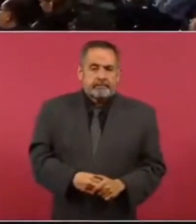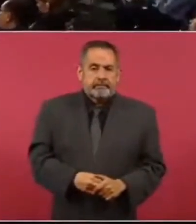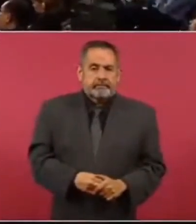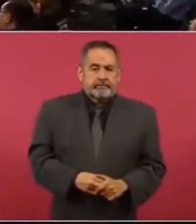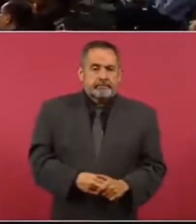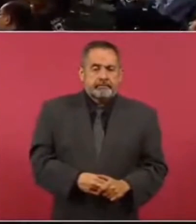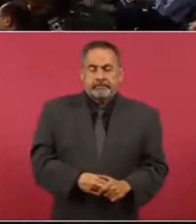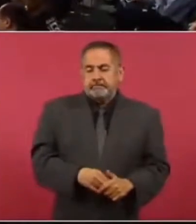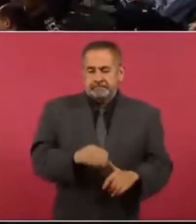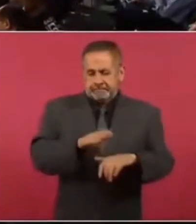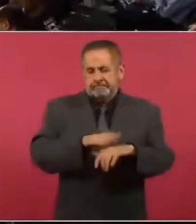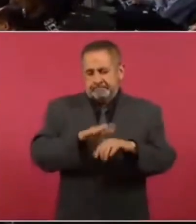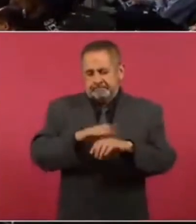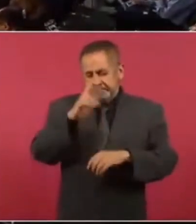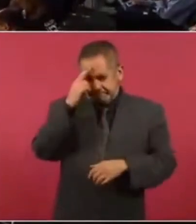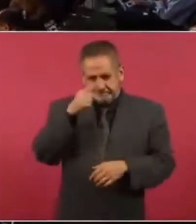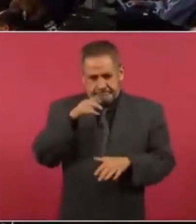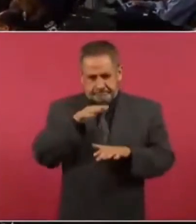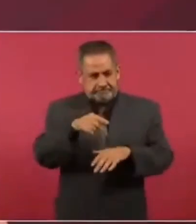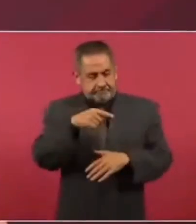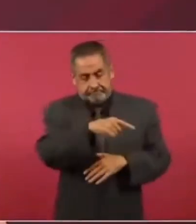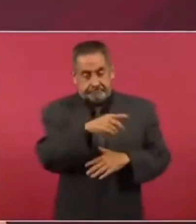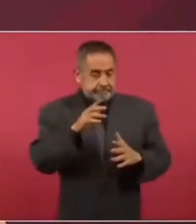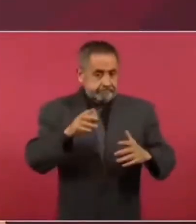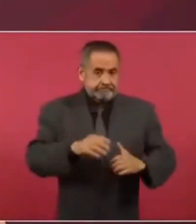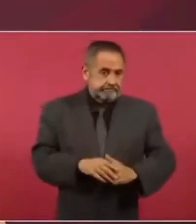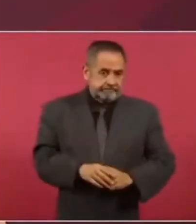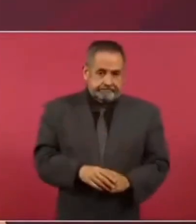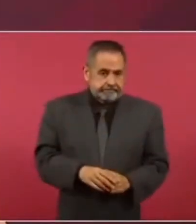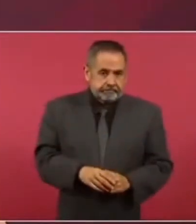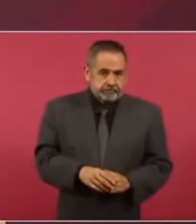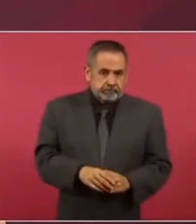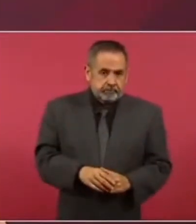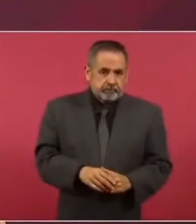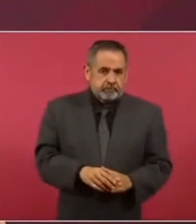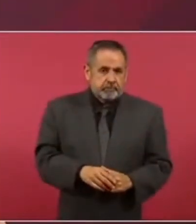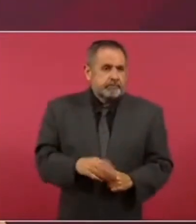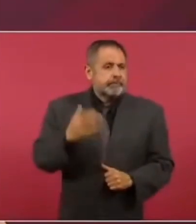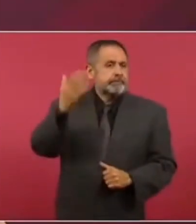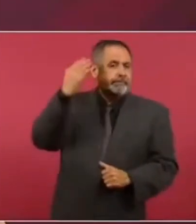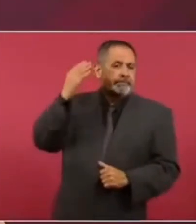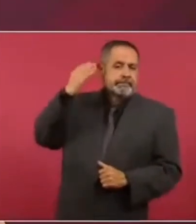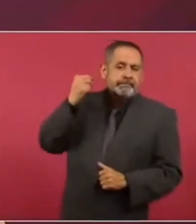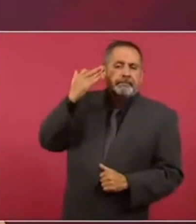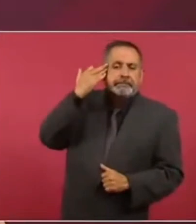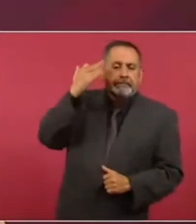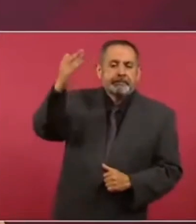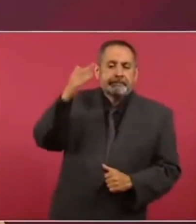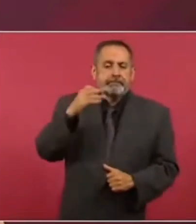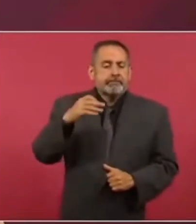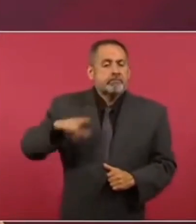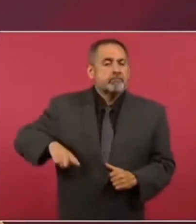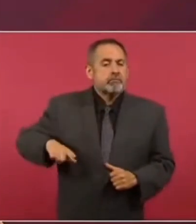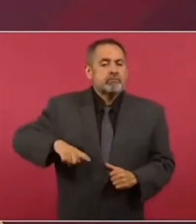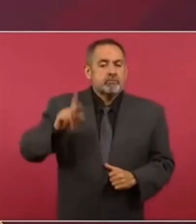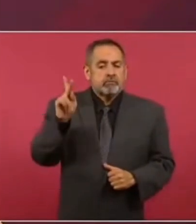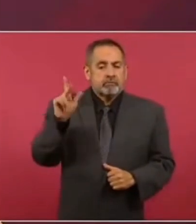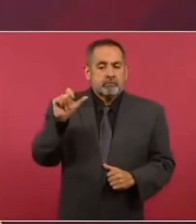Nada más recordarles que las autoridades del PAN en ese entonces dieron